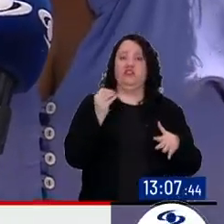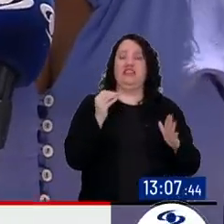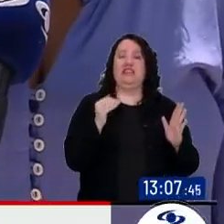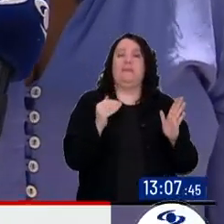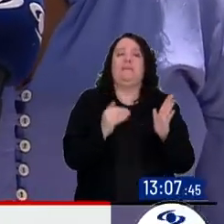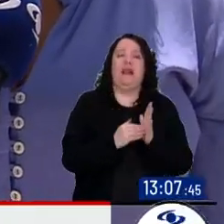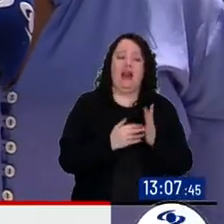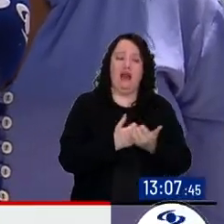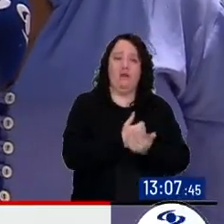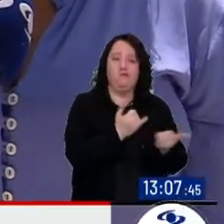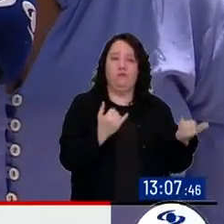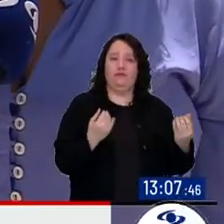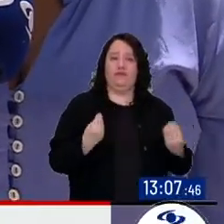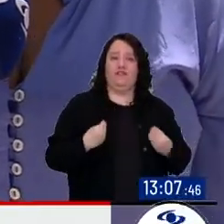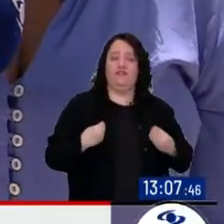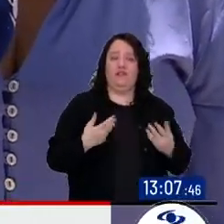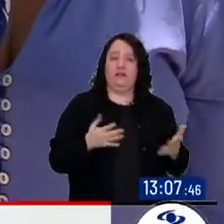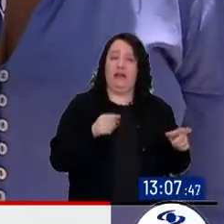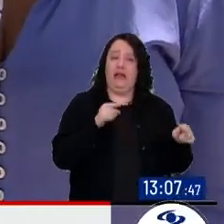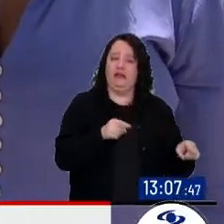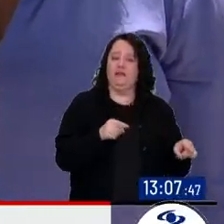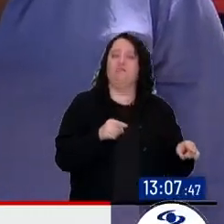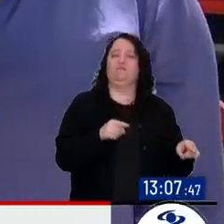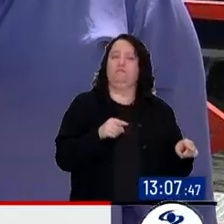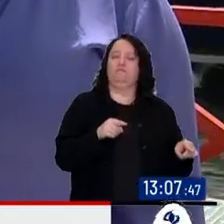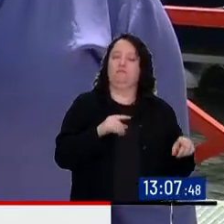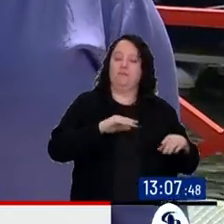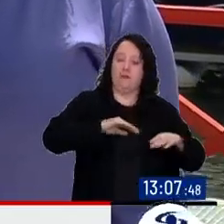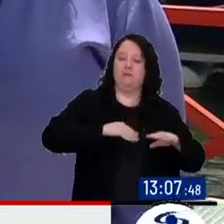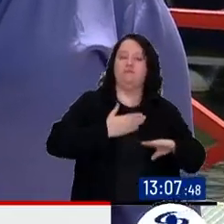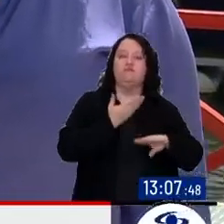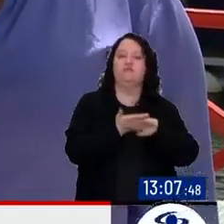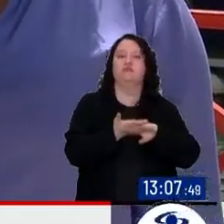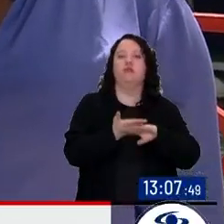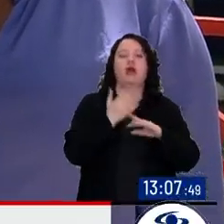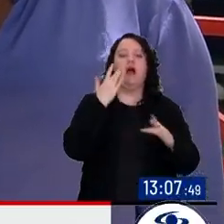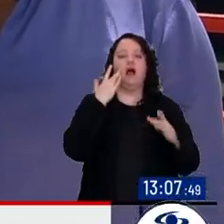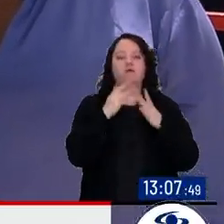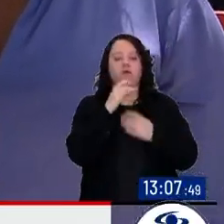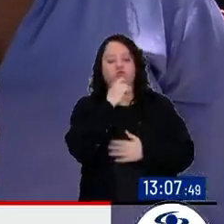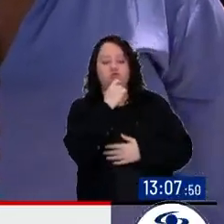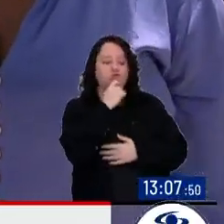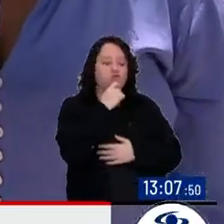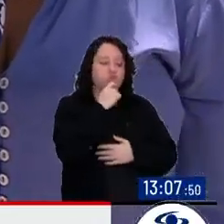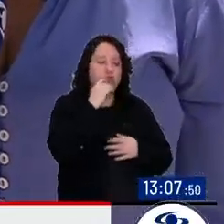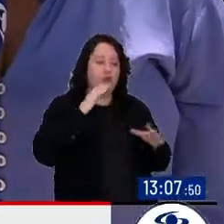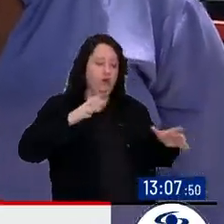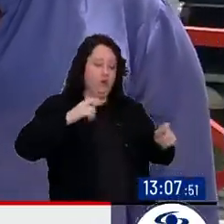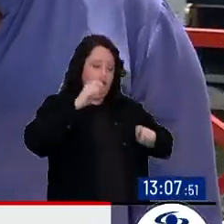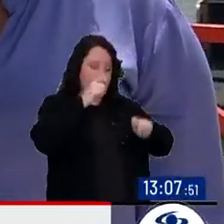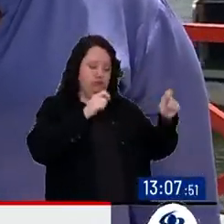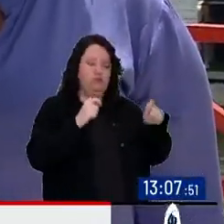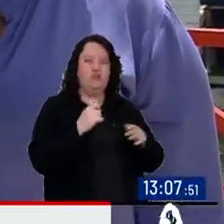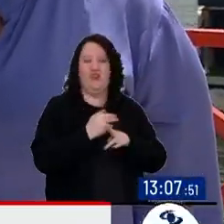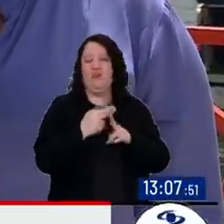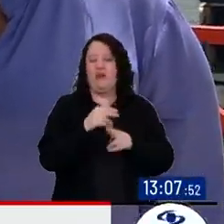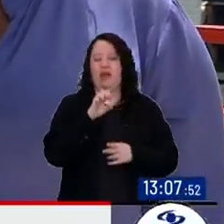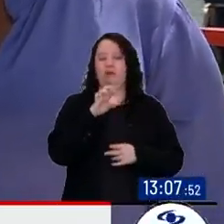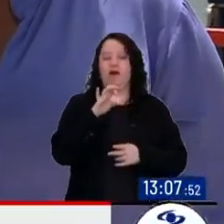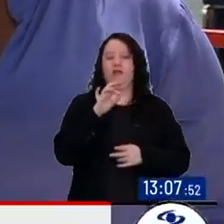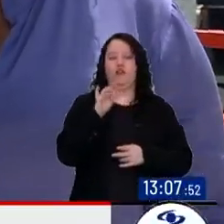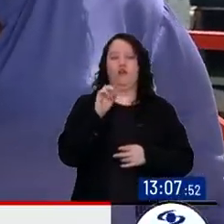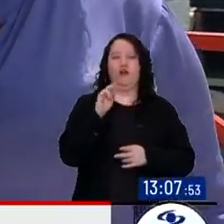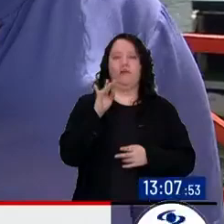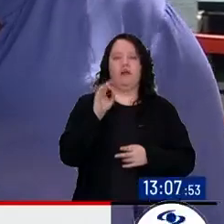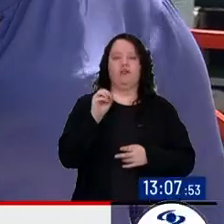habitantes, partimos de ahí para proponer que se haga un empadronamiento biométrico. ¿Qué significa esto? Significa que